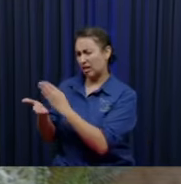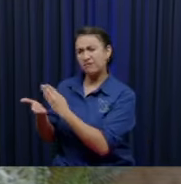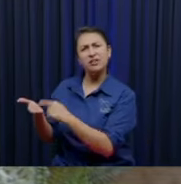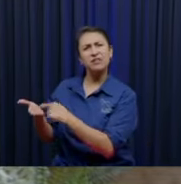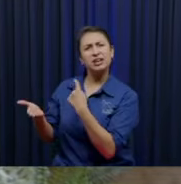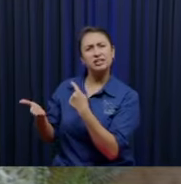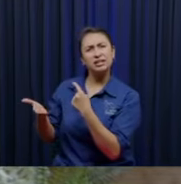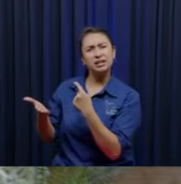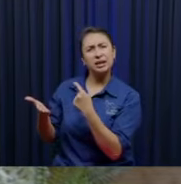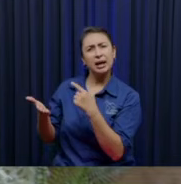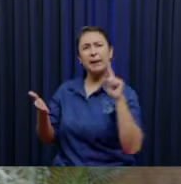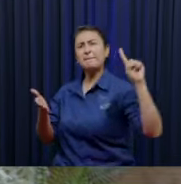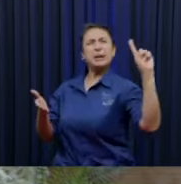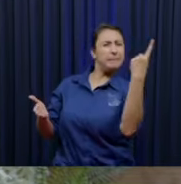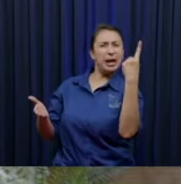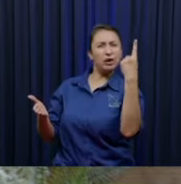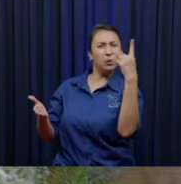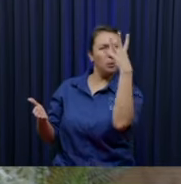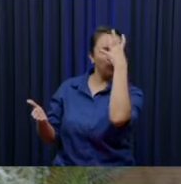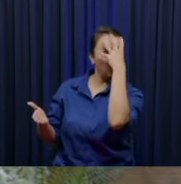No.